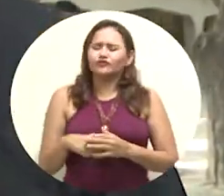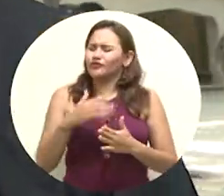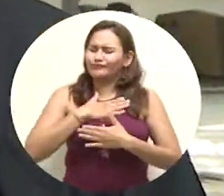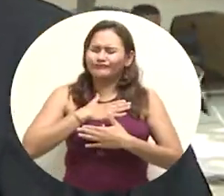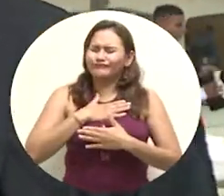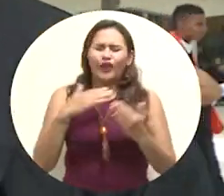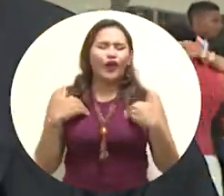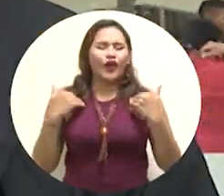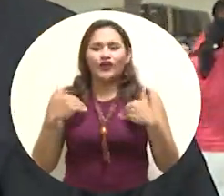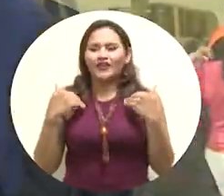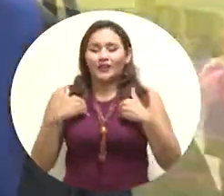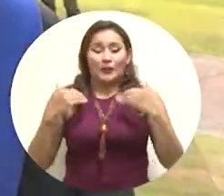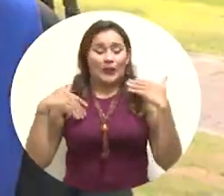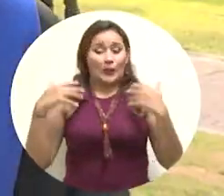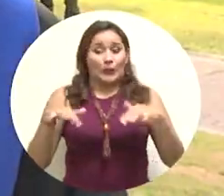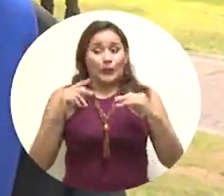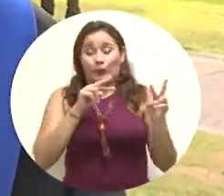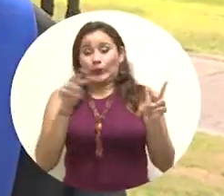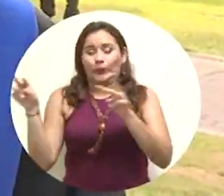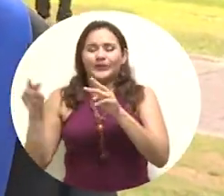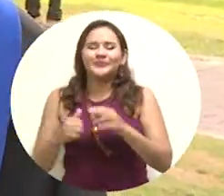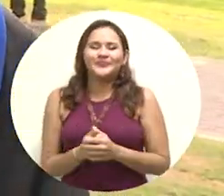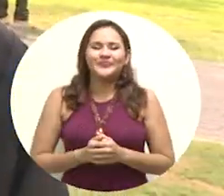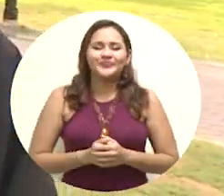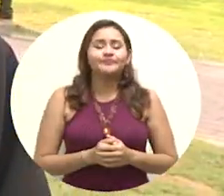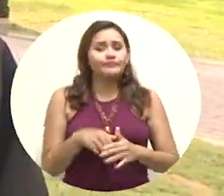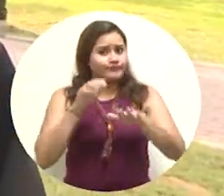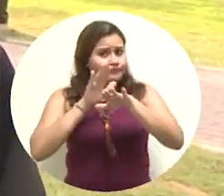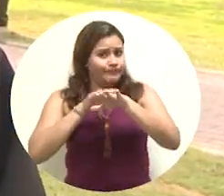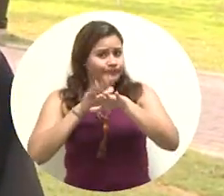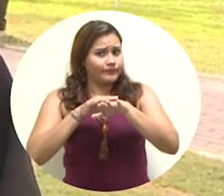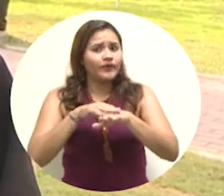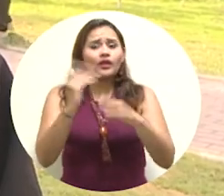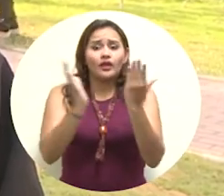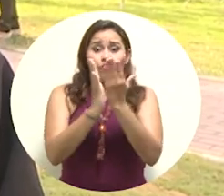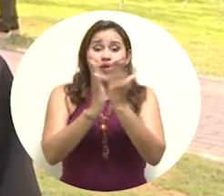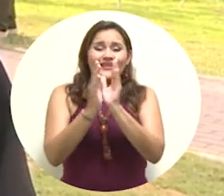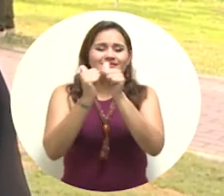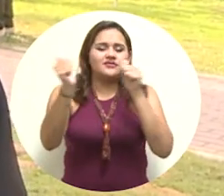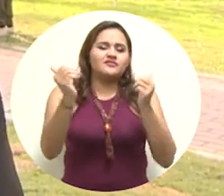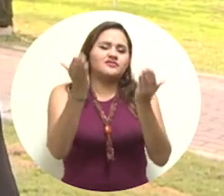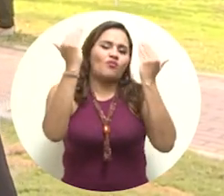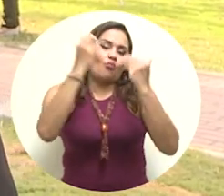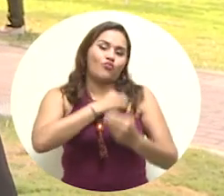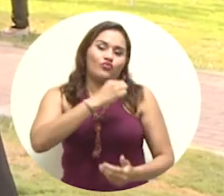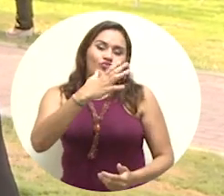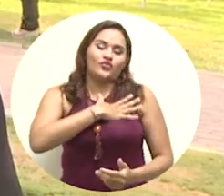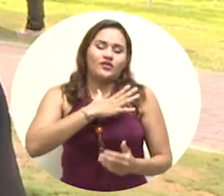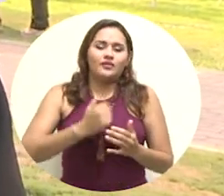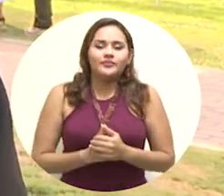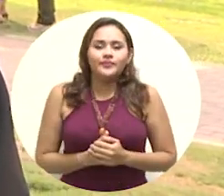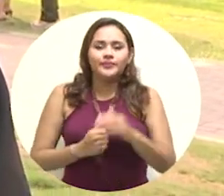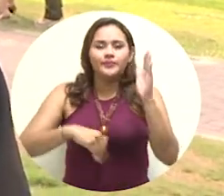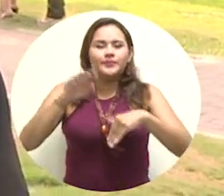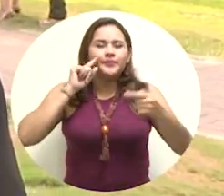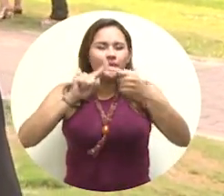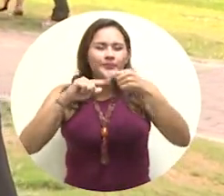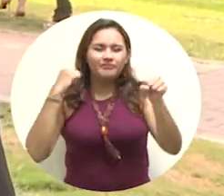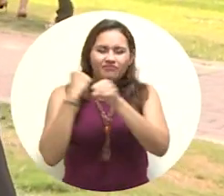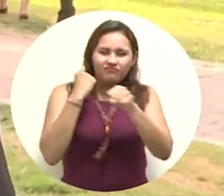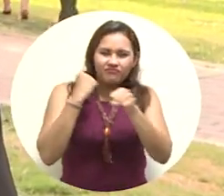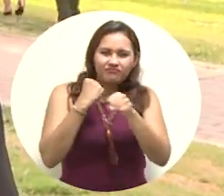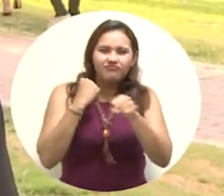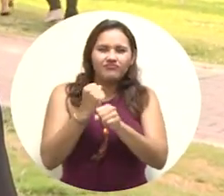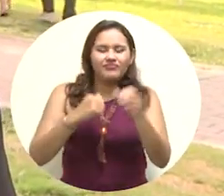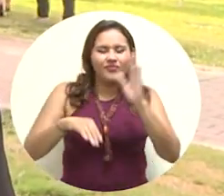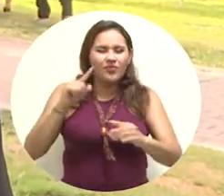el crecimiento y por la acogida que ha tenido. Estudiar en la modalidad a distancia es una gran oportunidad. el hecho de poder trabajar y de poder